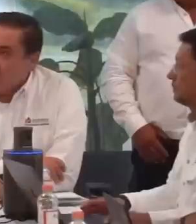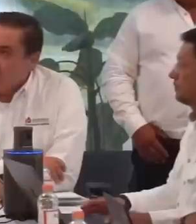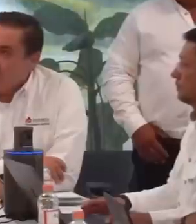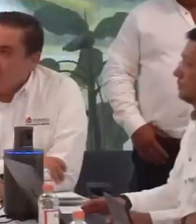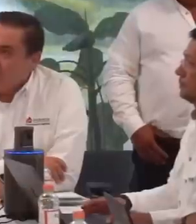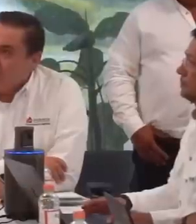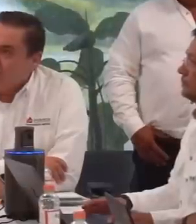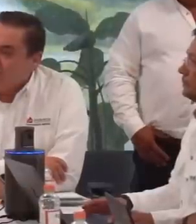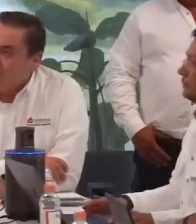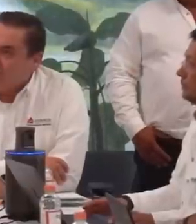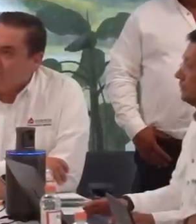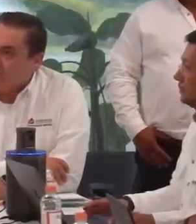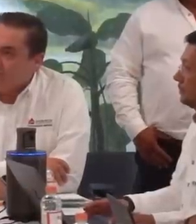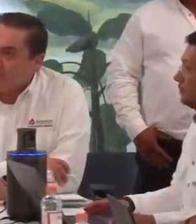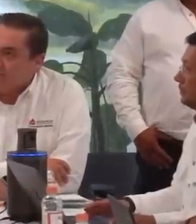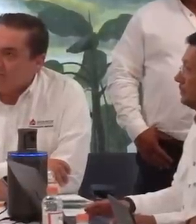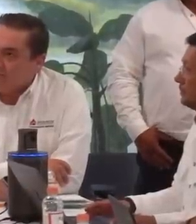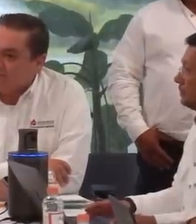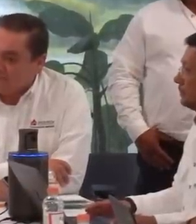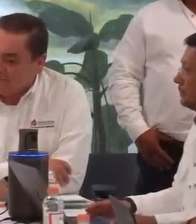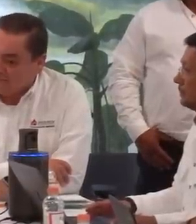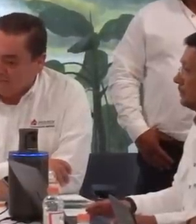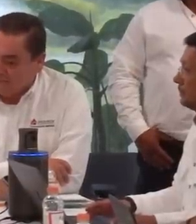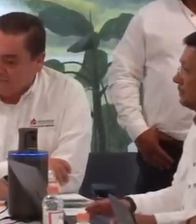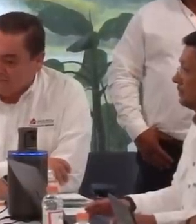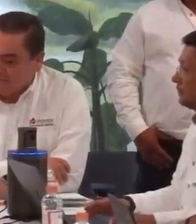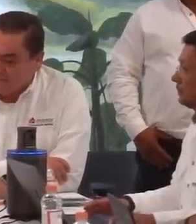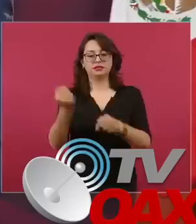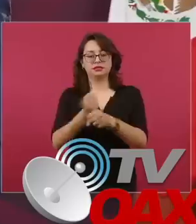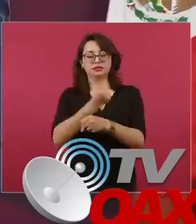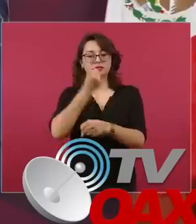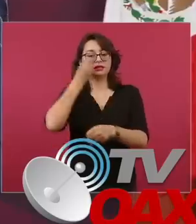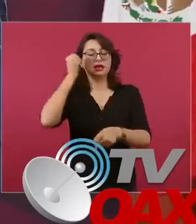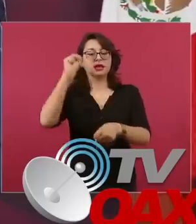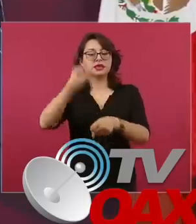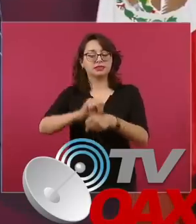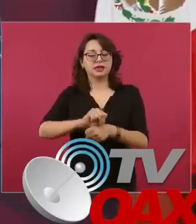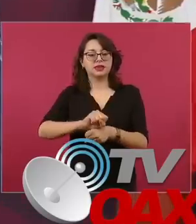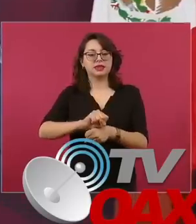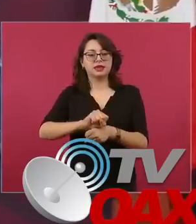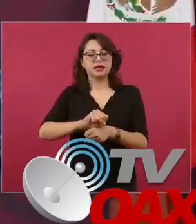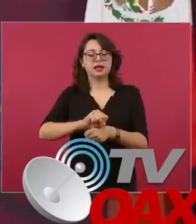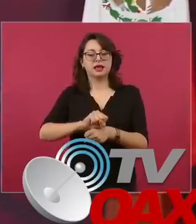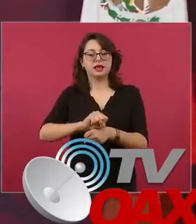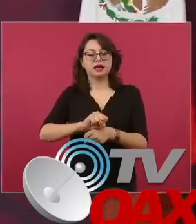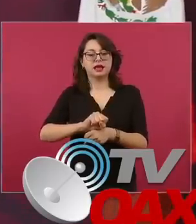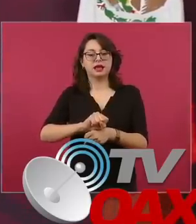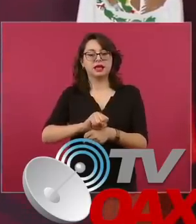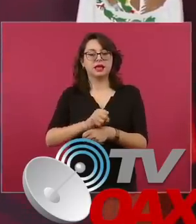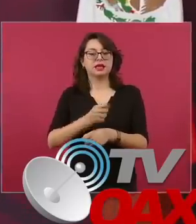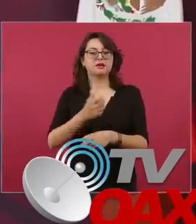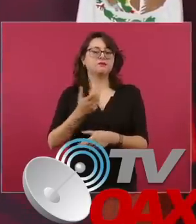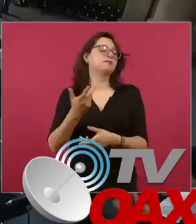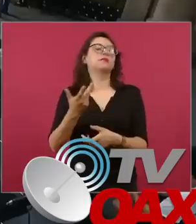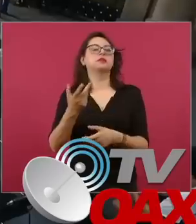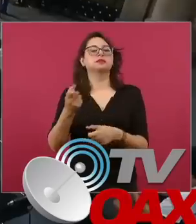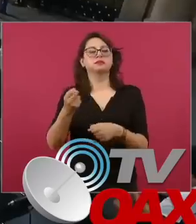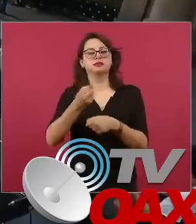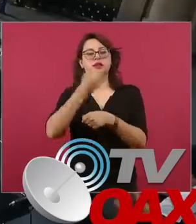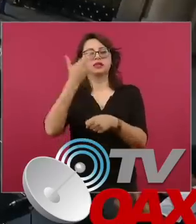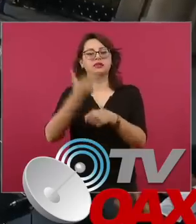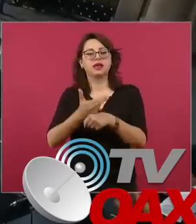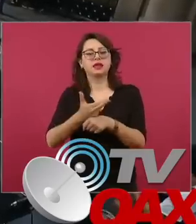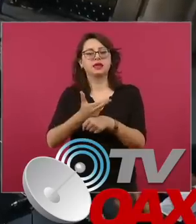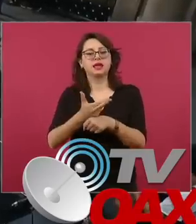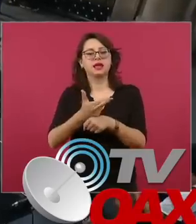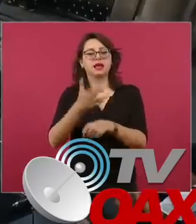secretaria de Energía, pero eso en general es normativo,